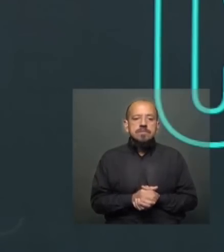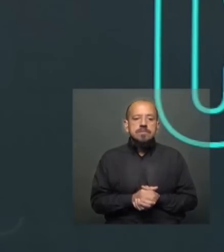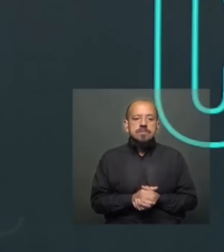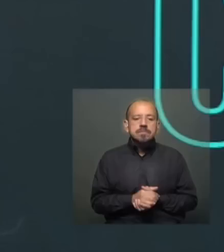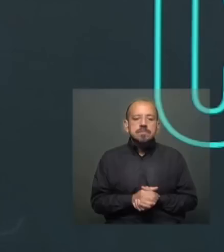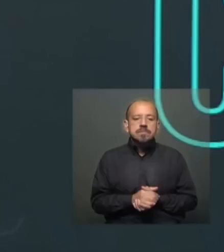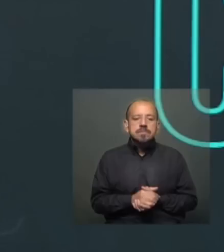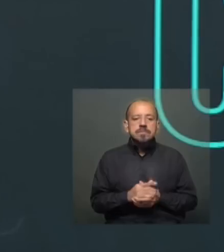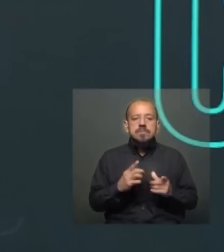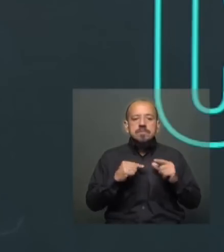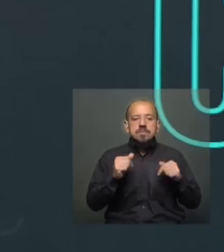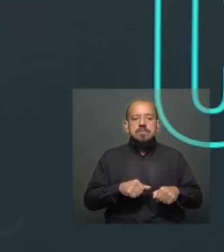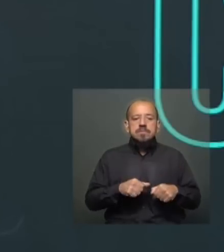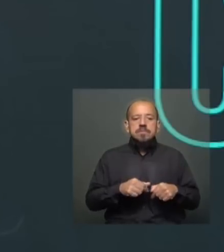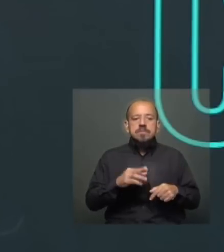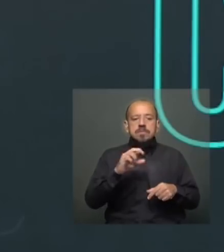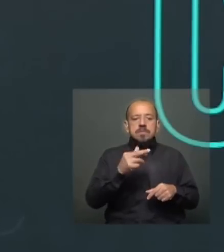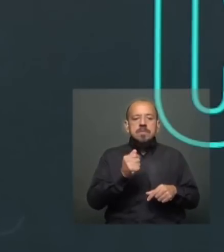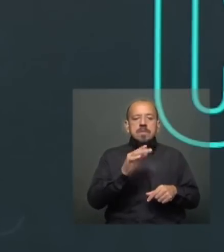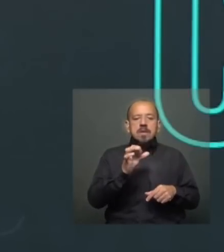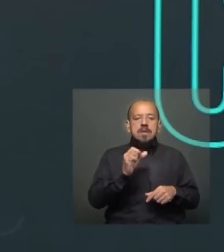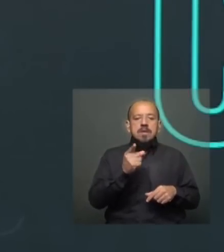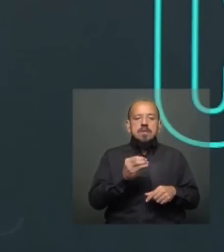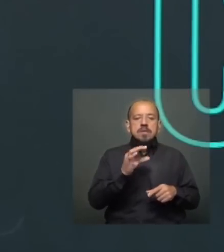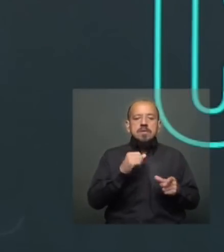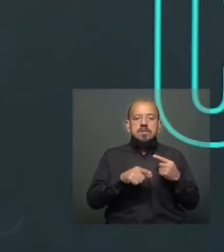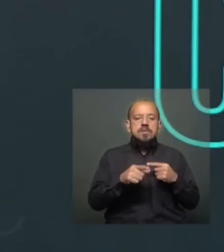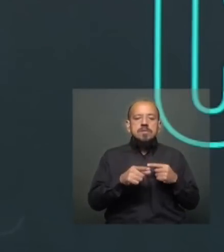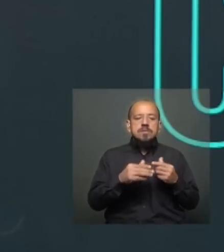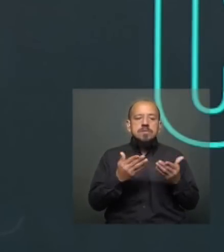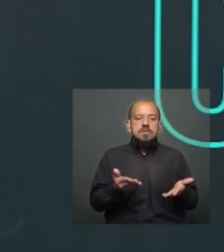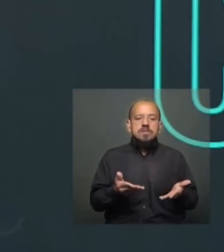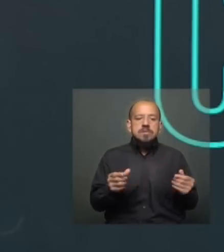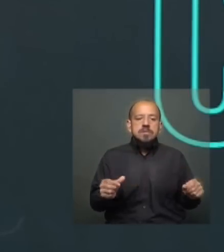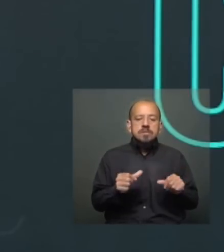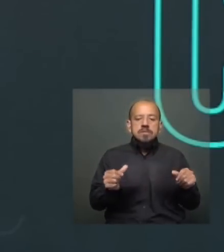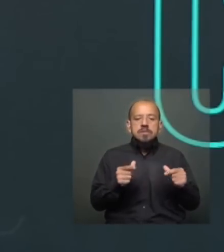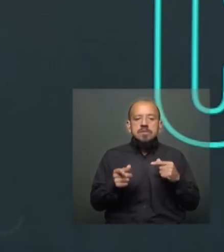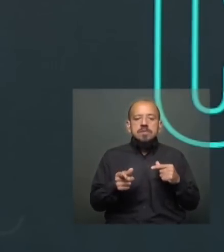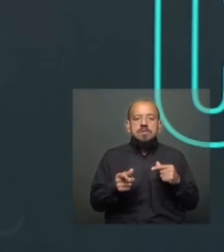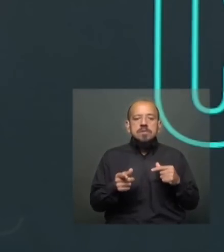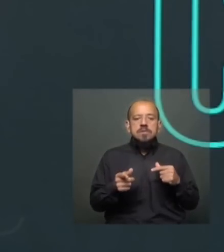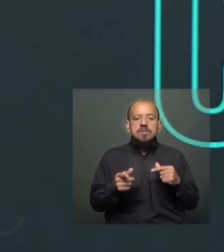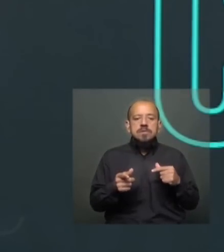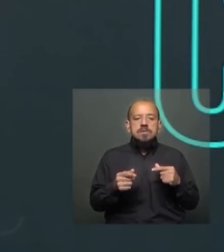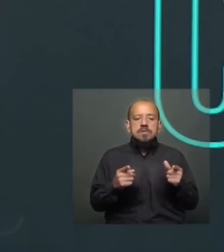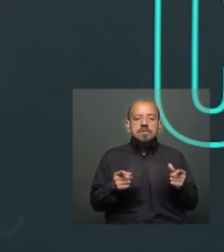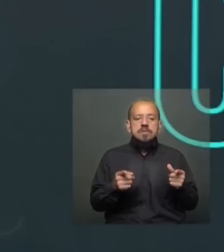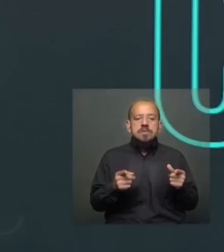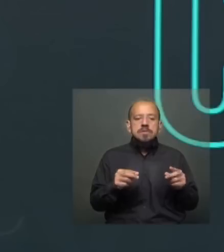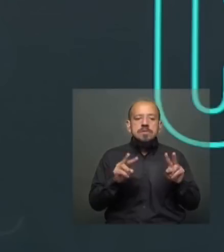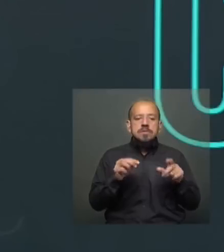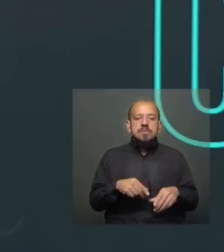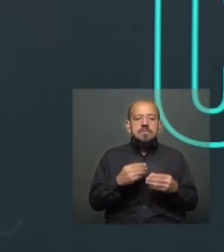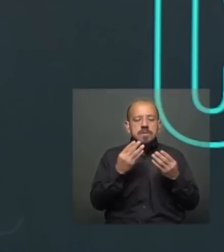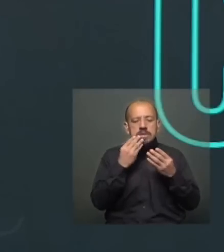cortita los espero hoy en rasgos el segundo capítulo de este ciclo hermoso que estamos haciendo con el tema de los